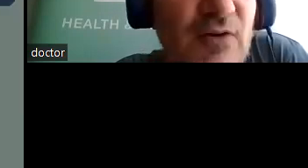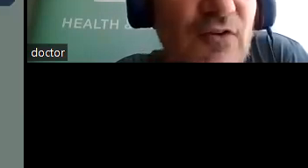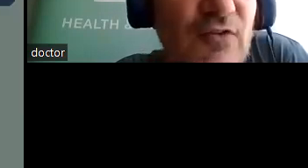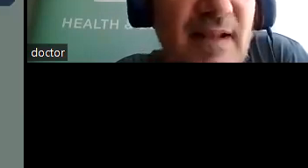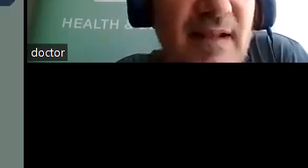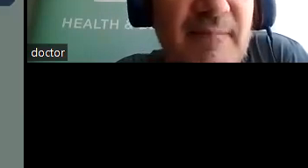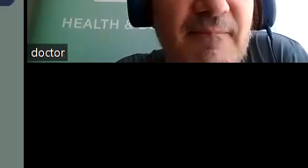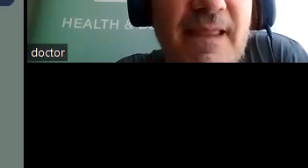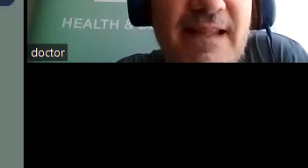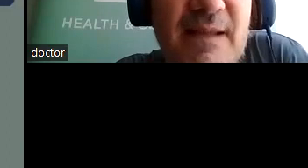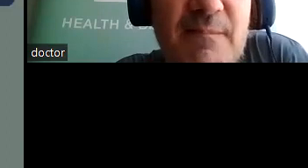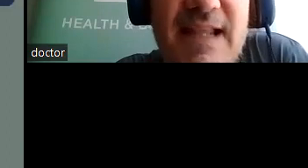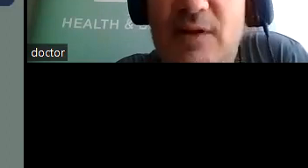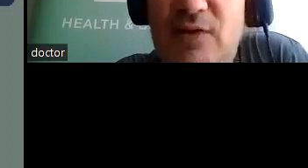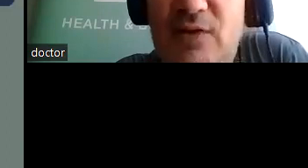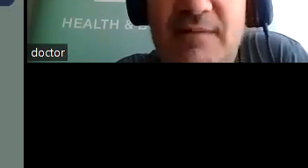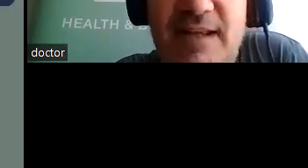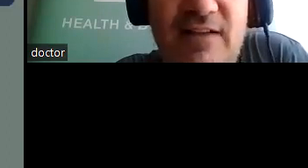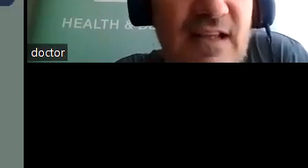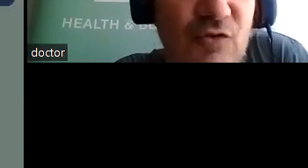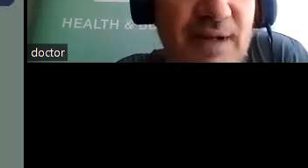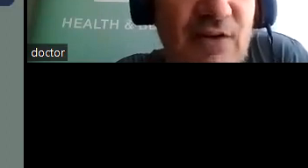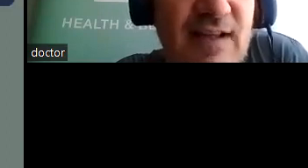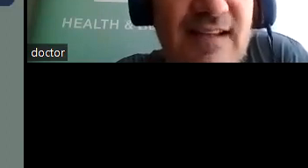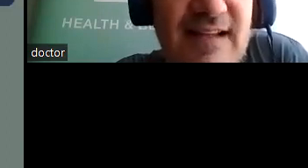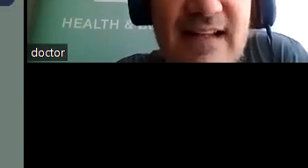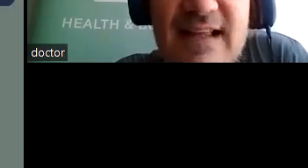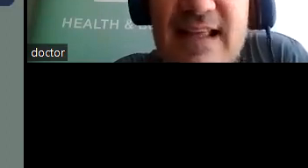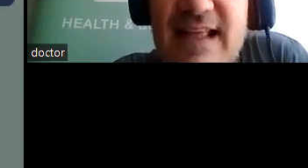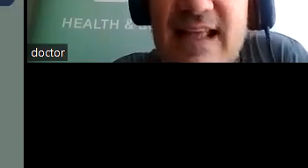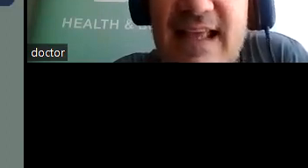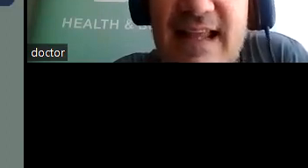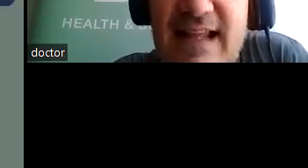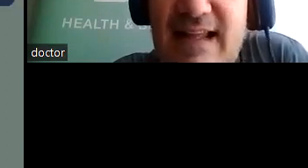pero sobre todo el de miel es sobre todo para vías superiores, el